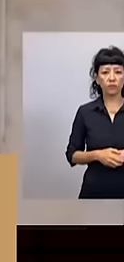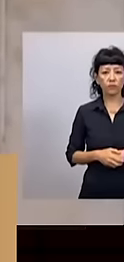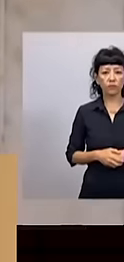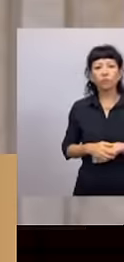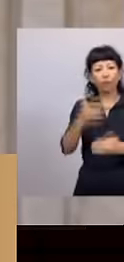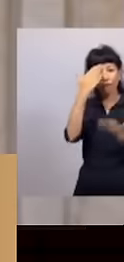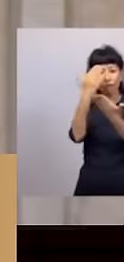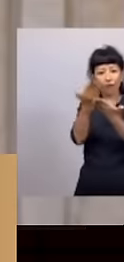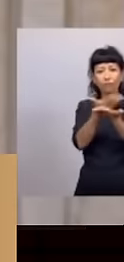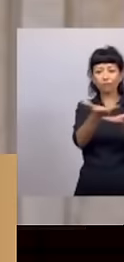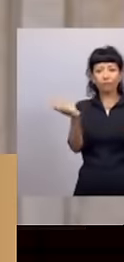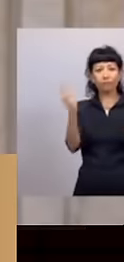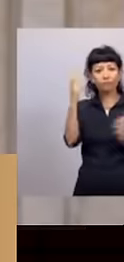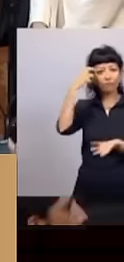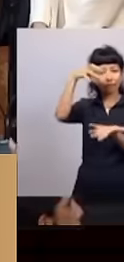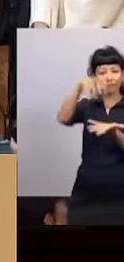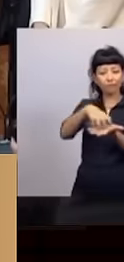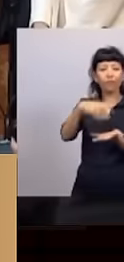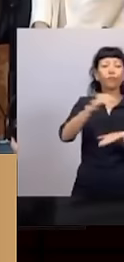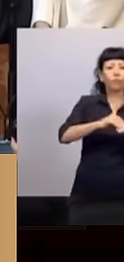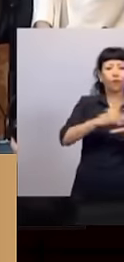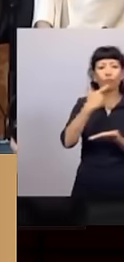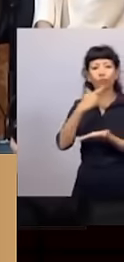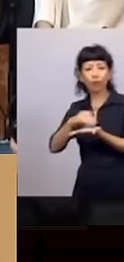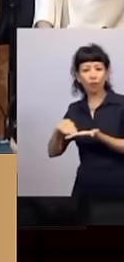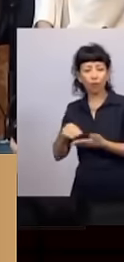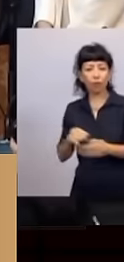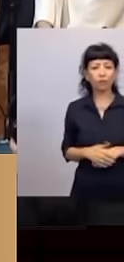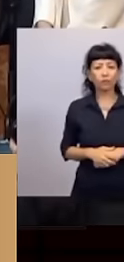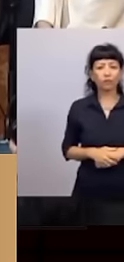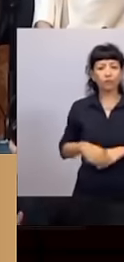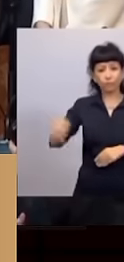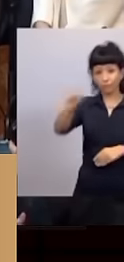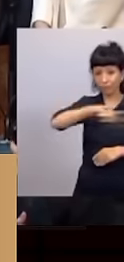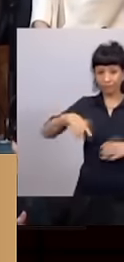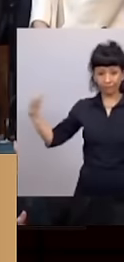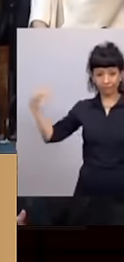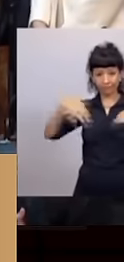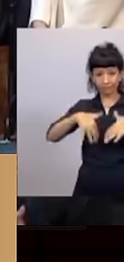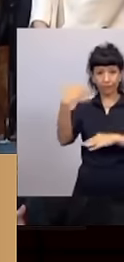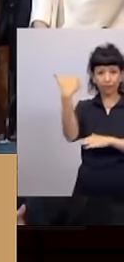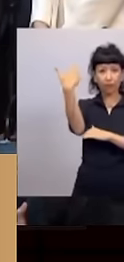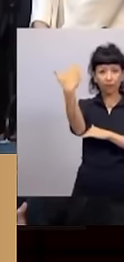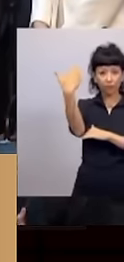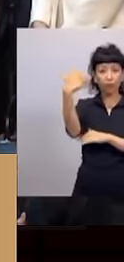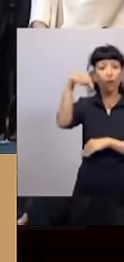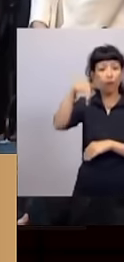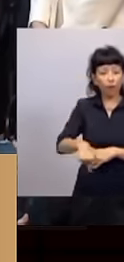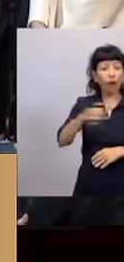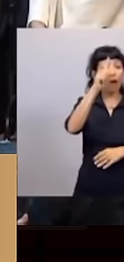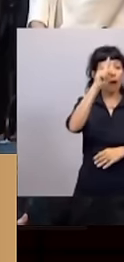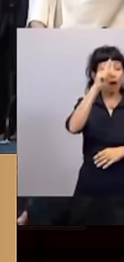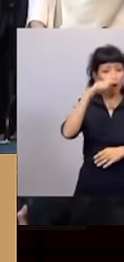el cambio de modelo iba a ser doloroso, dijo que iba a aumentar la pobreza, dijo que iba a haber dificultades y todo eso está